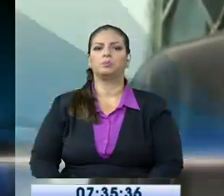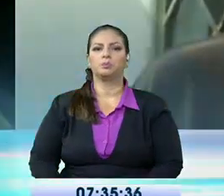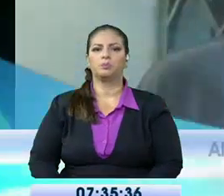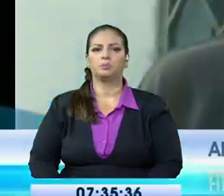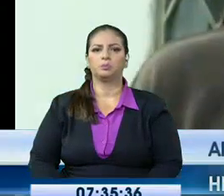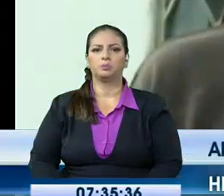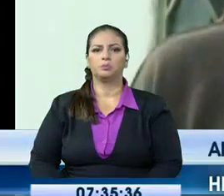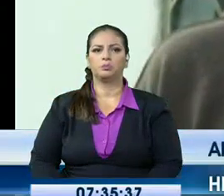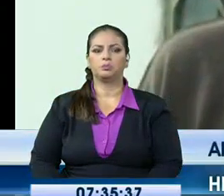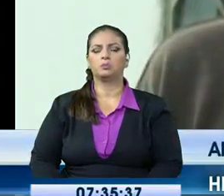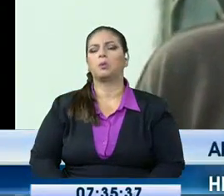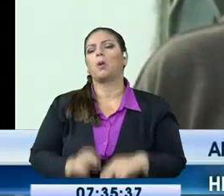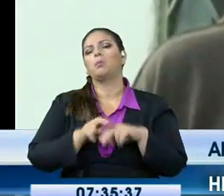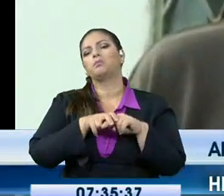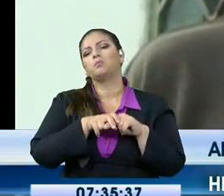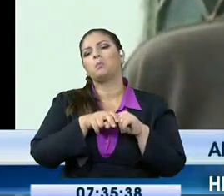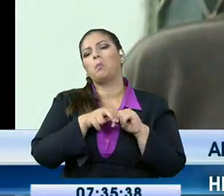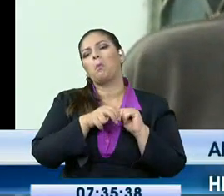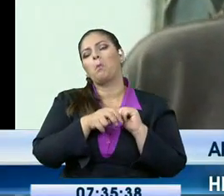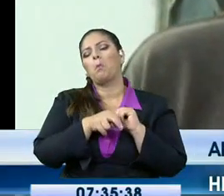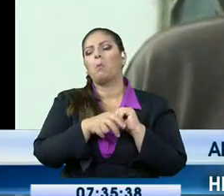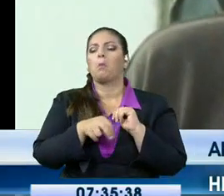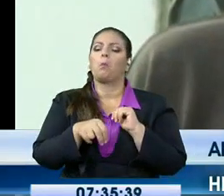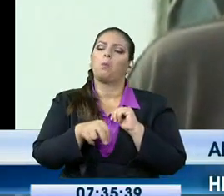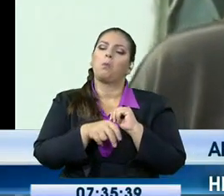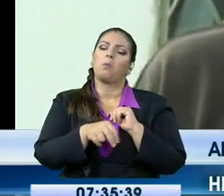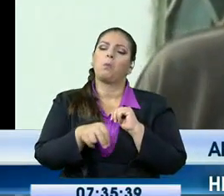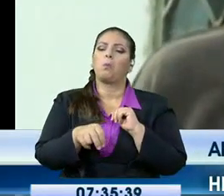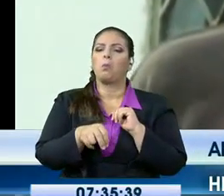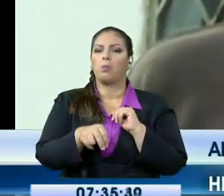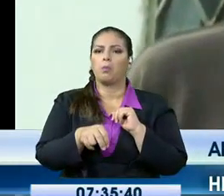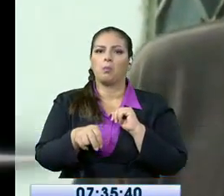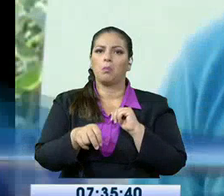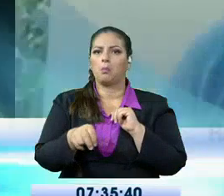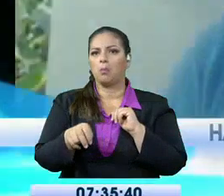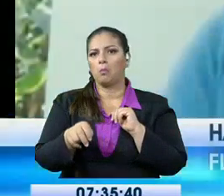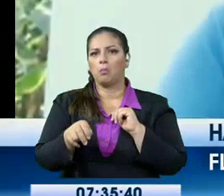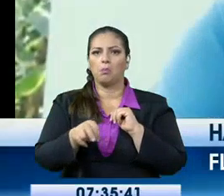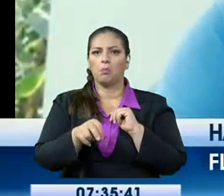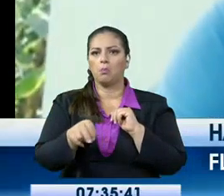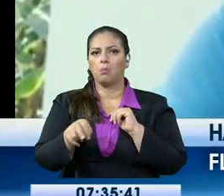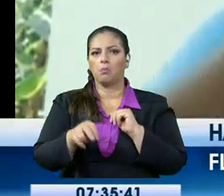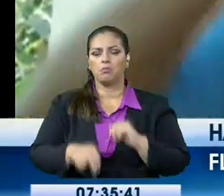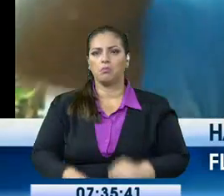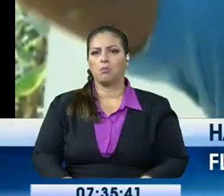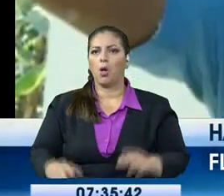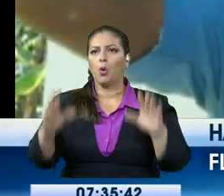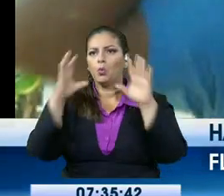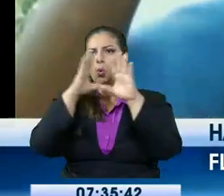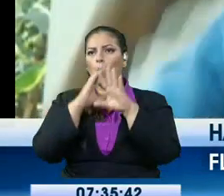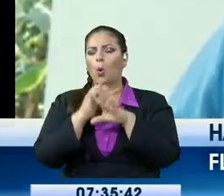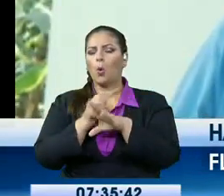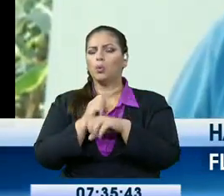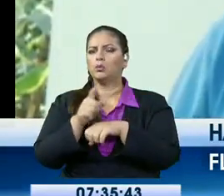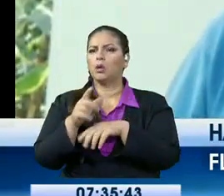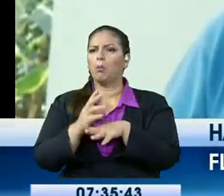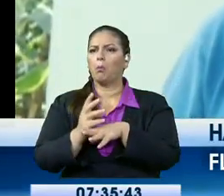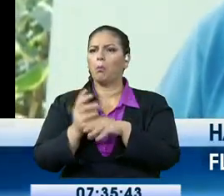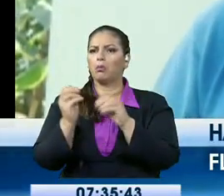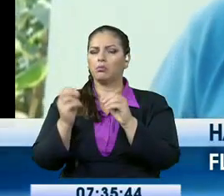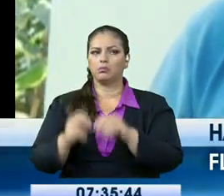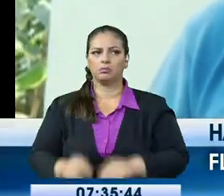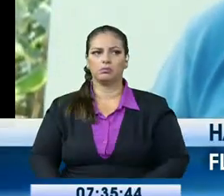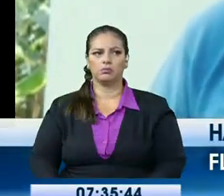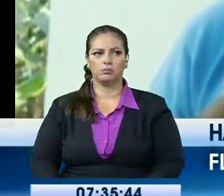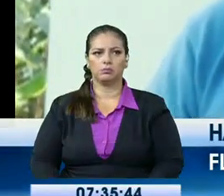se le había botado. Y ahí llegó la noche y se desapareció. Y tenía una camiseta aquí como que estaba